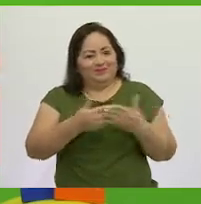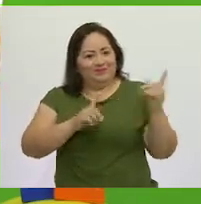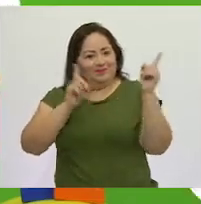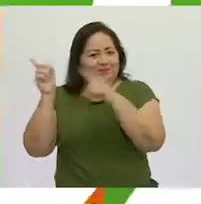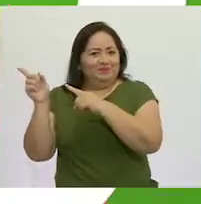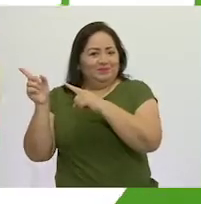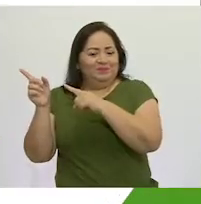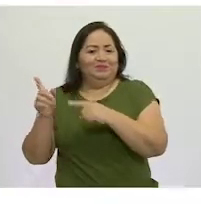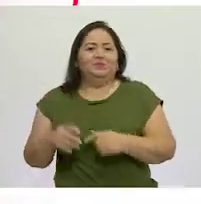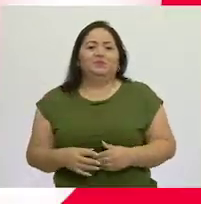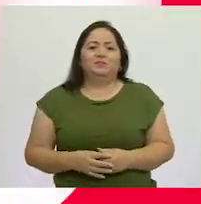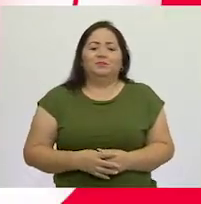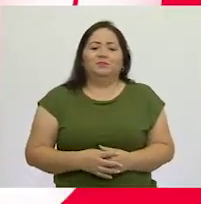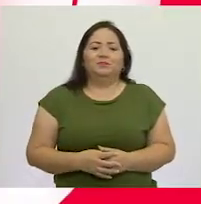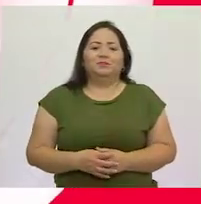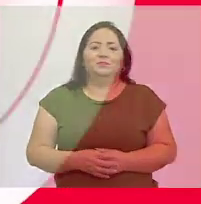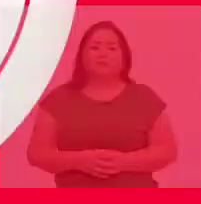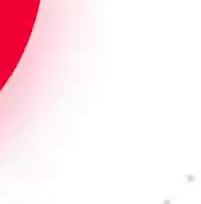¡Vamos!